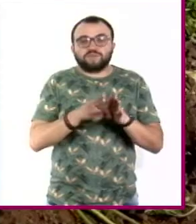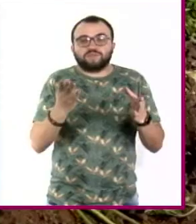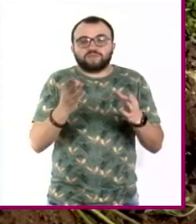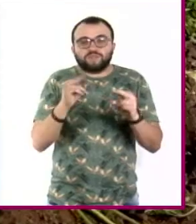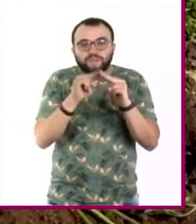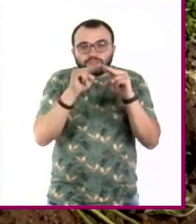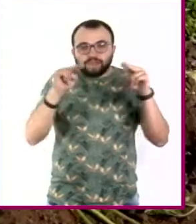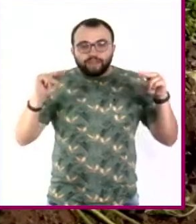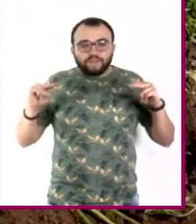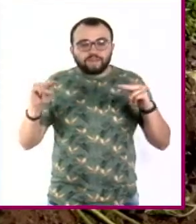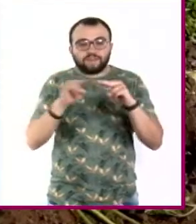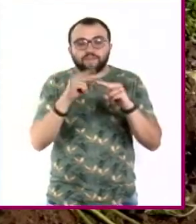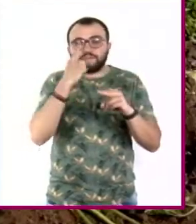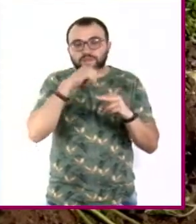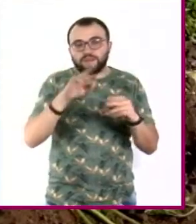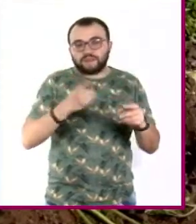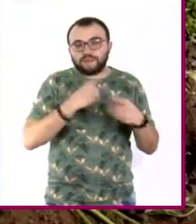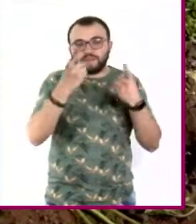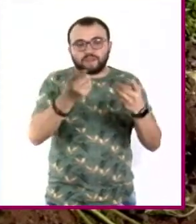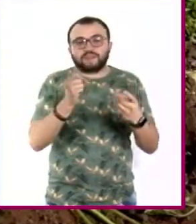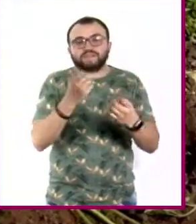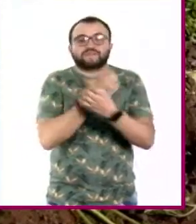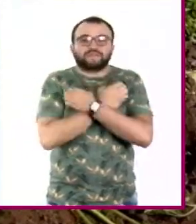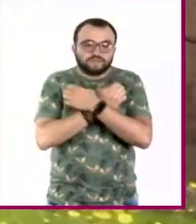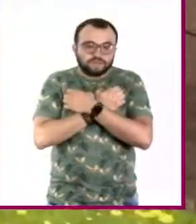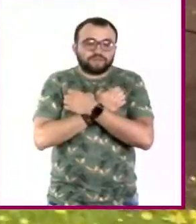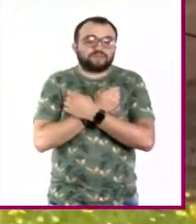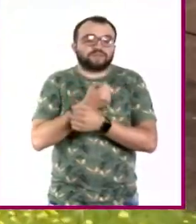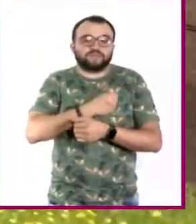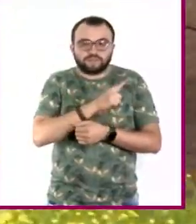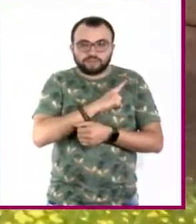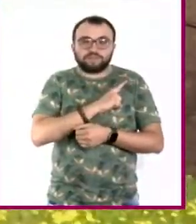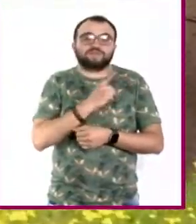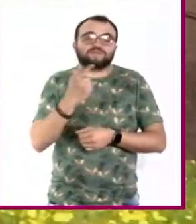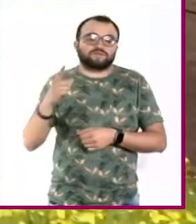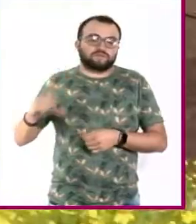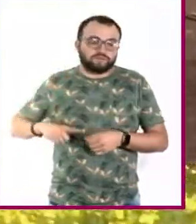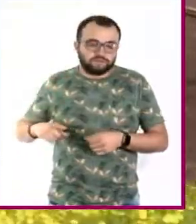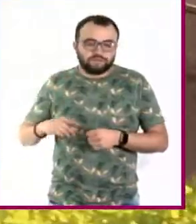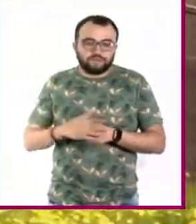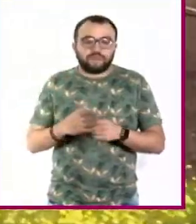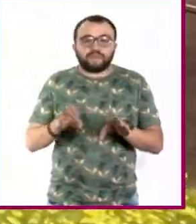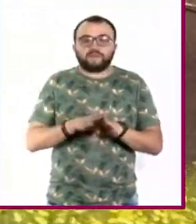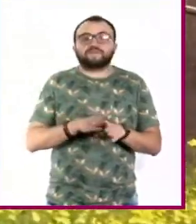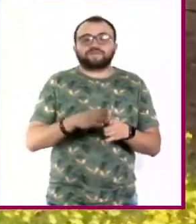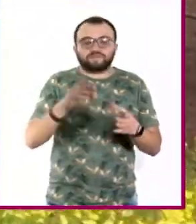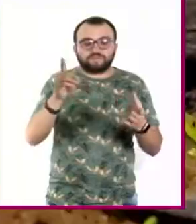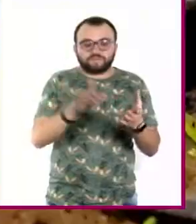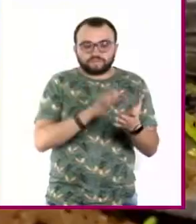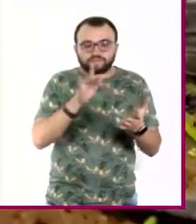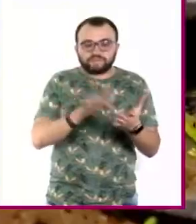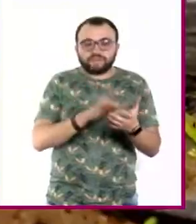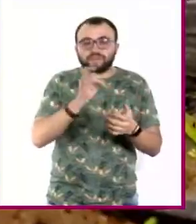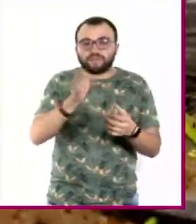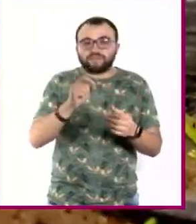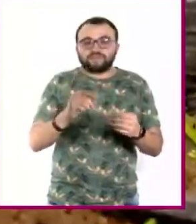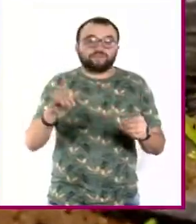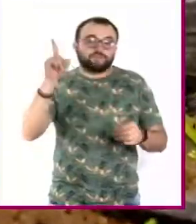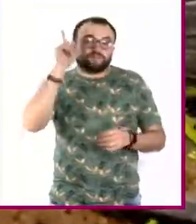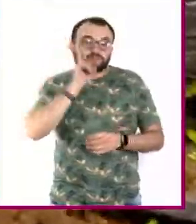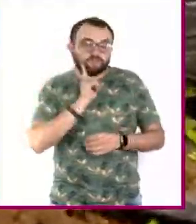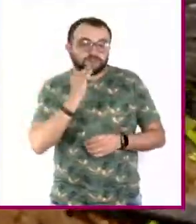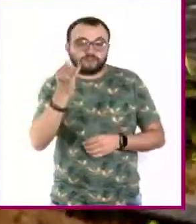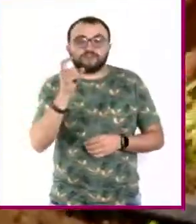de educación, salud y gobierno. Producir planes nacionales con agendas orientadas a cerrar dos brechas, la de género y la